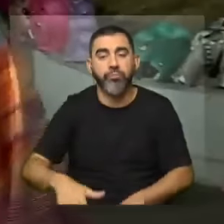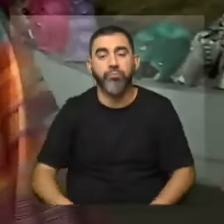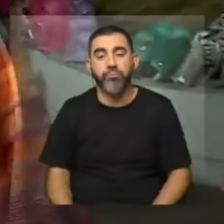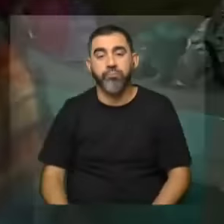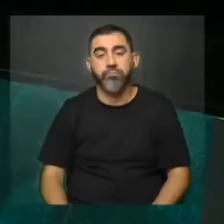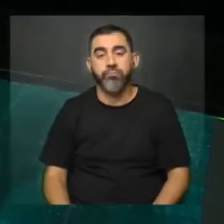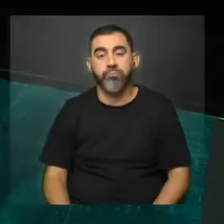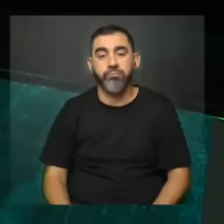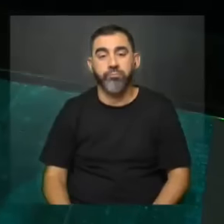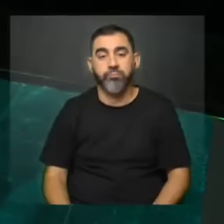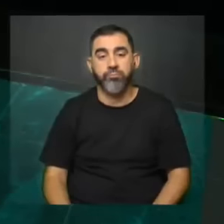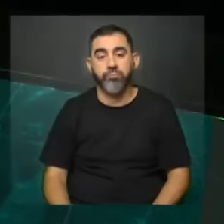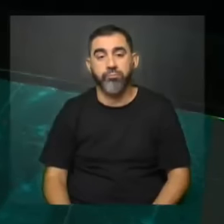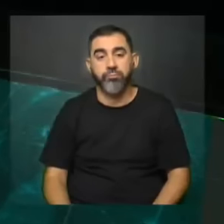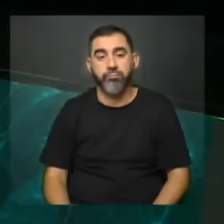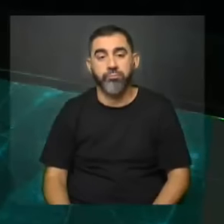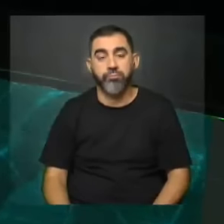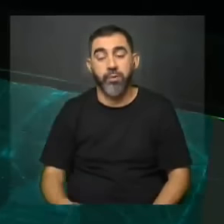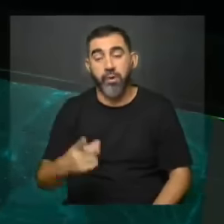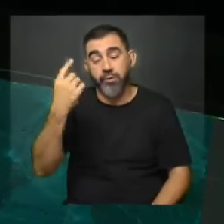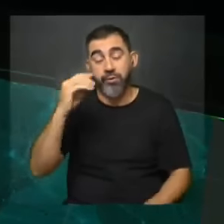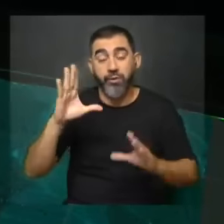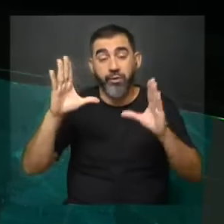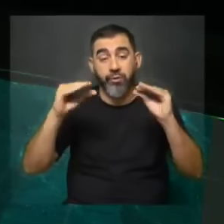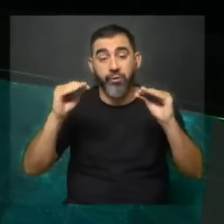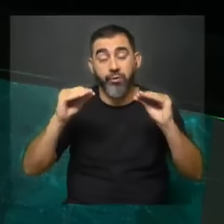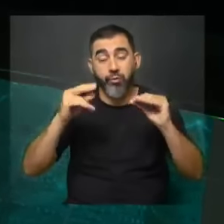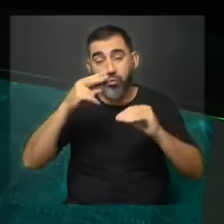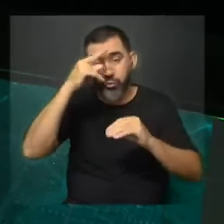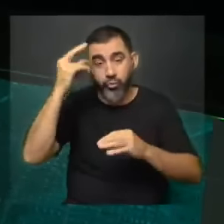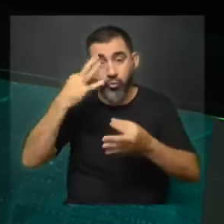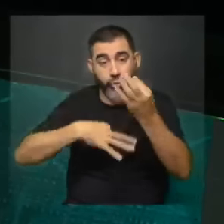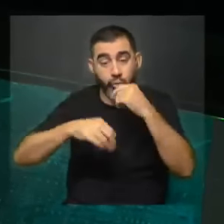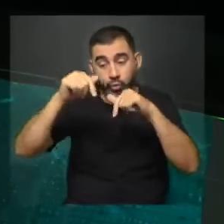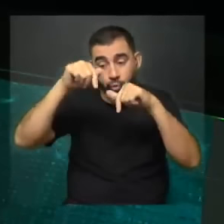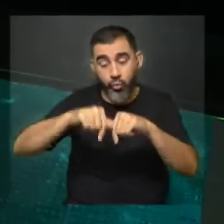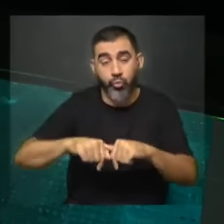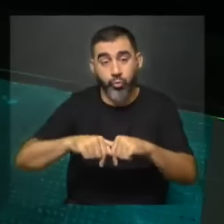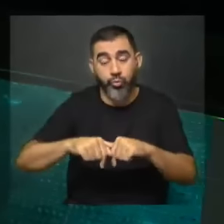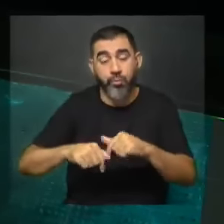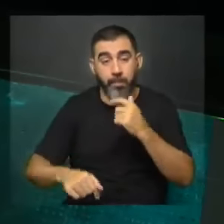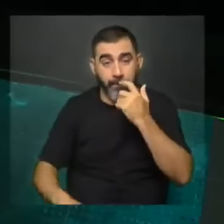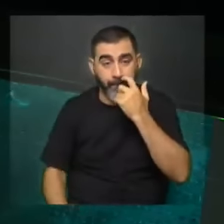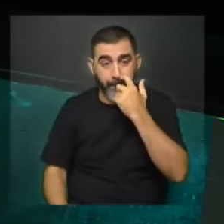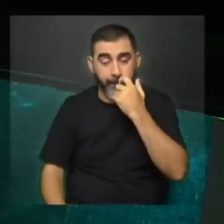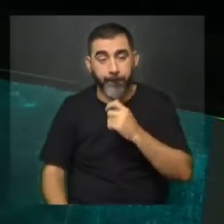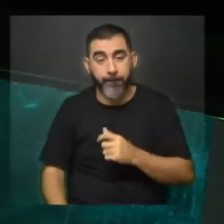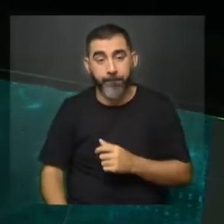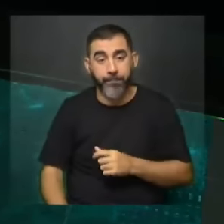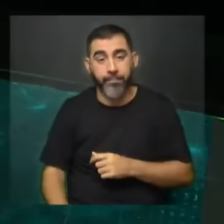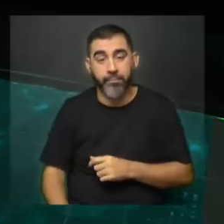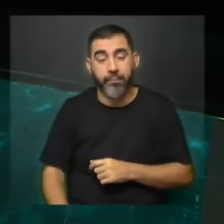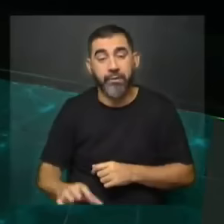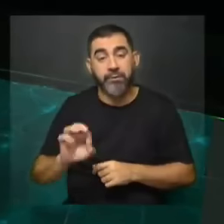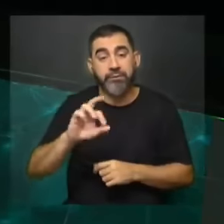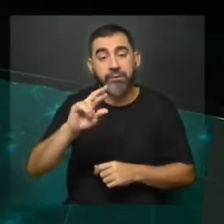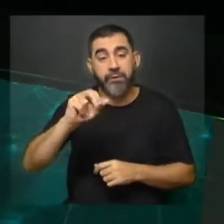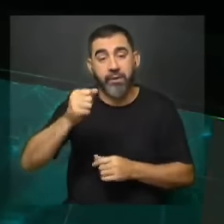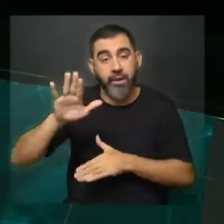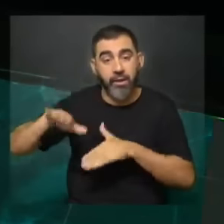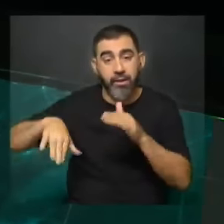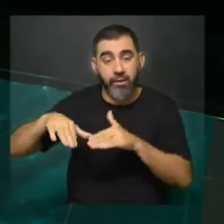2024 bueno eso pasó anoche en el Ramón collazo hoy por el templo de Momo van a pasar la sala del cordón